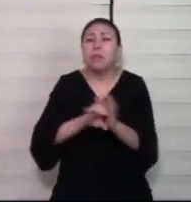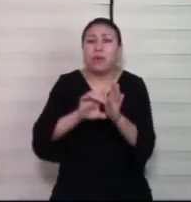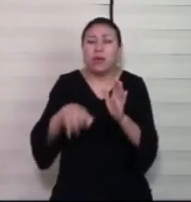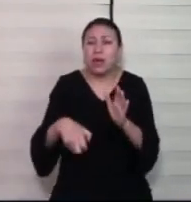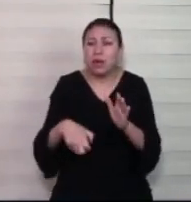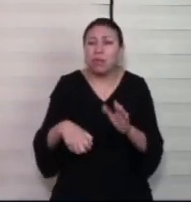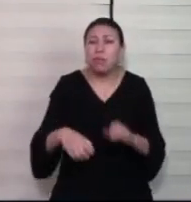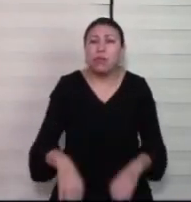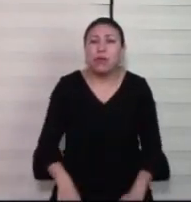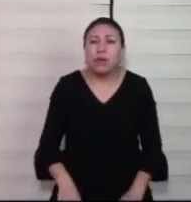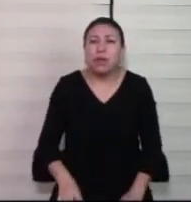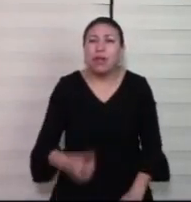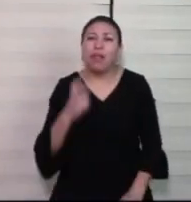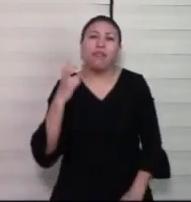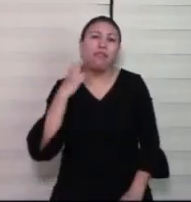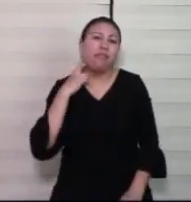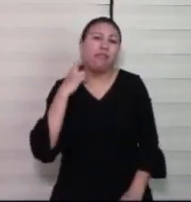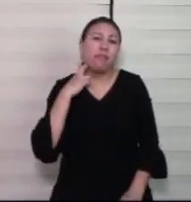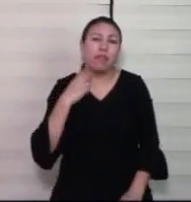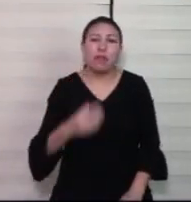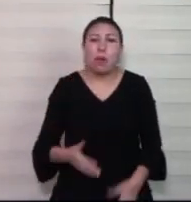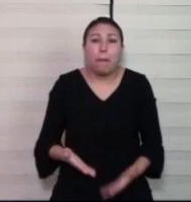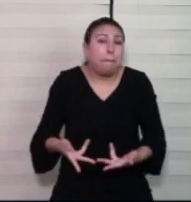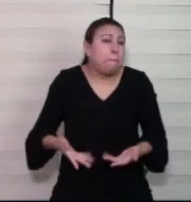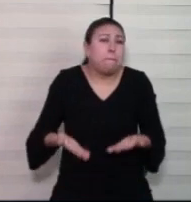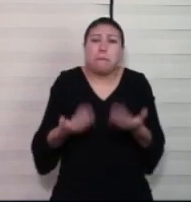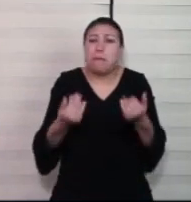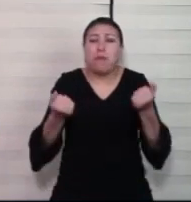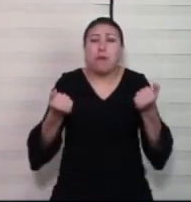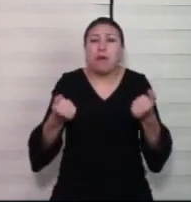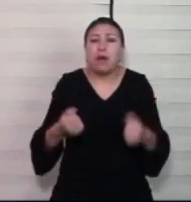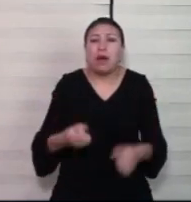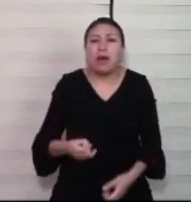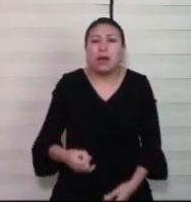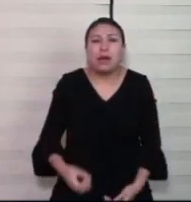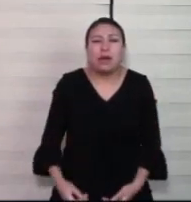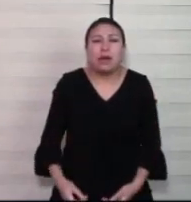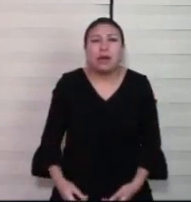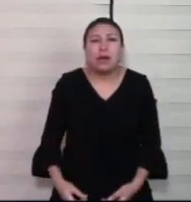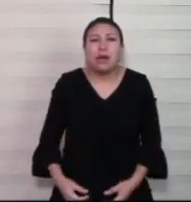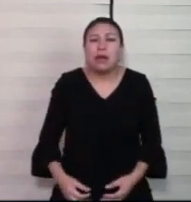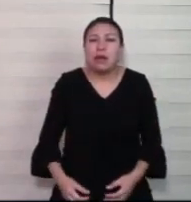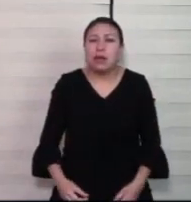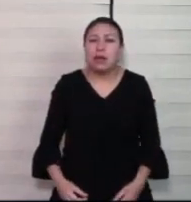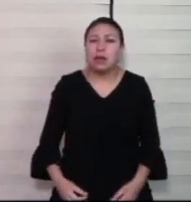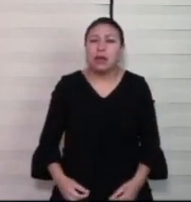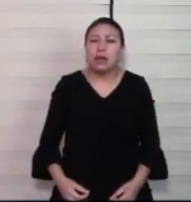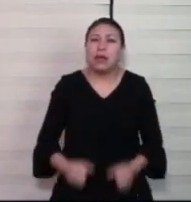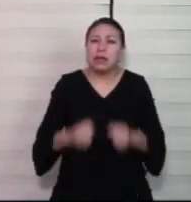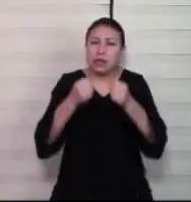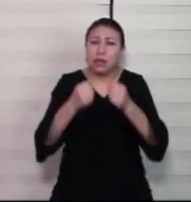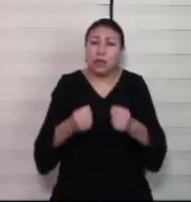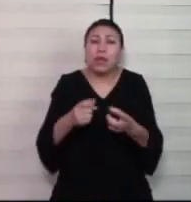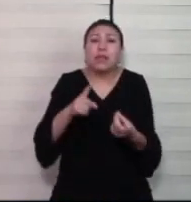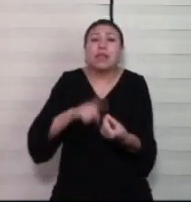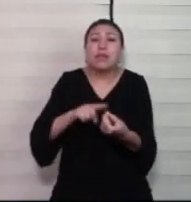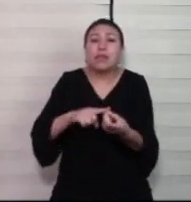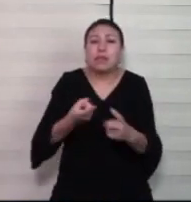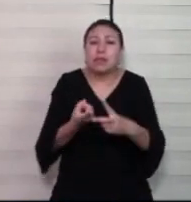hay una certidumbre aún acerca de dónde provino, de dónde